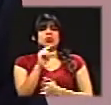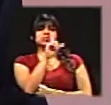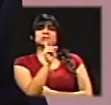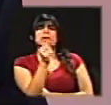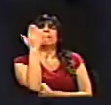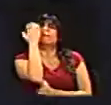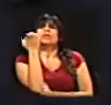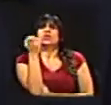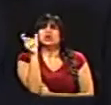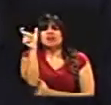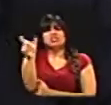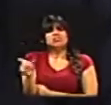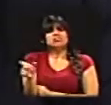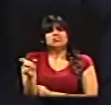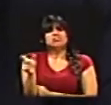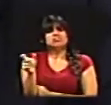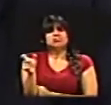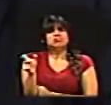¿por qué él?